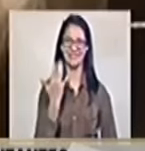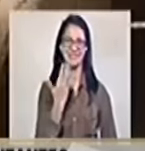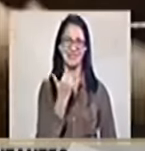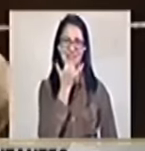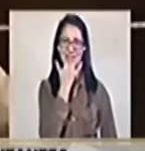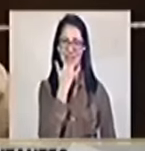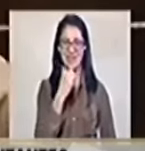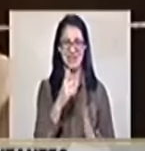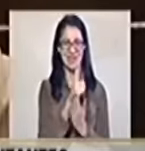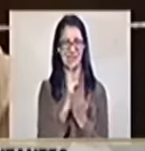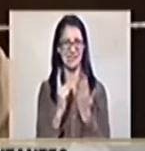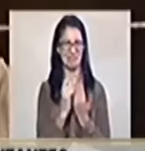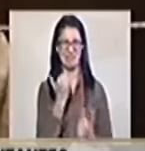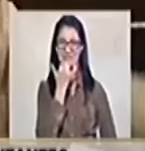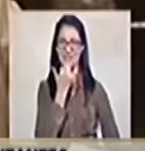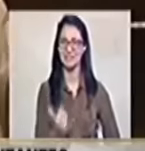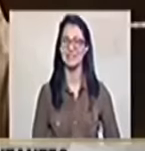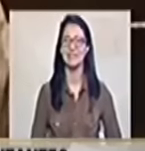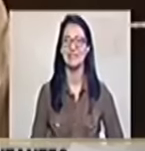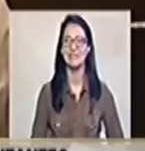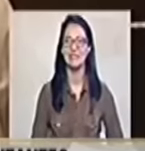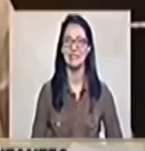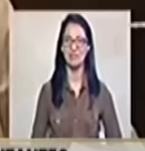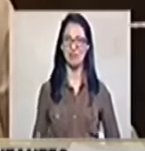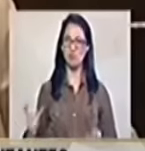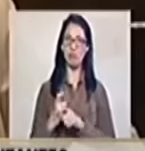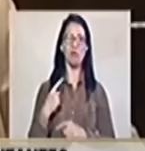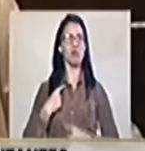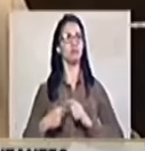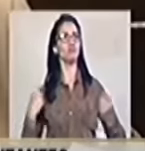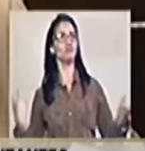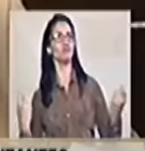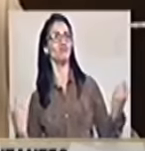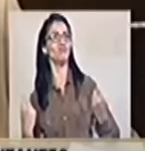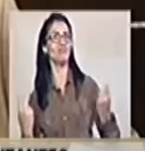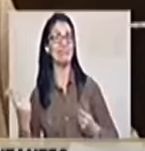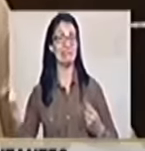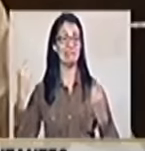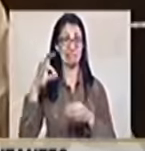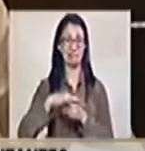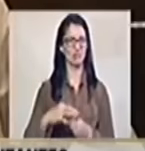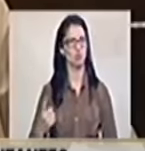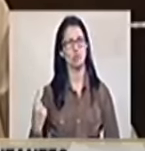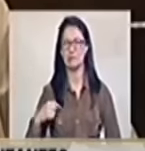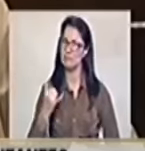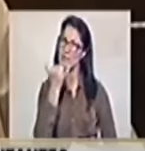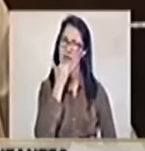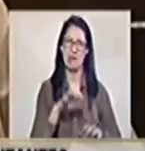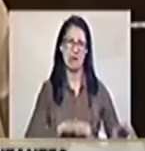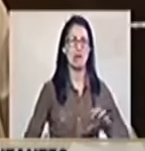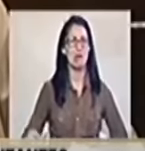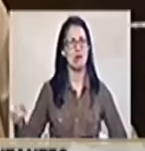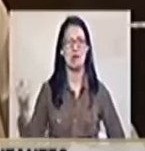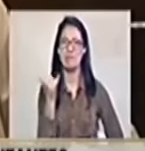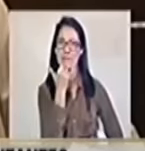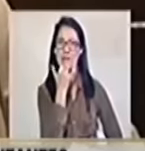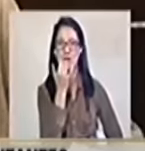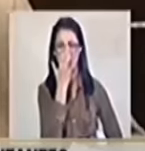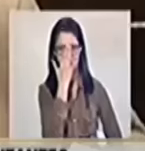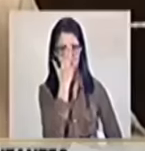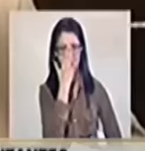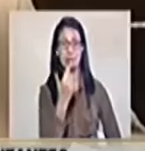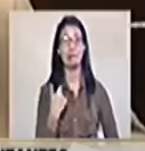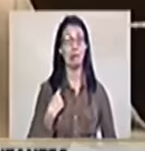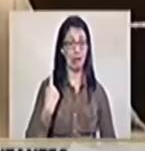cuando él se valió del cargo de procurador para anticipar su campaña política. Eso no se hace. Yo trabajé con un